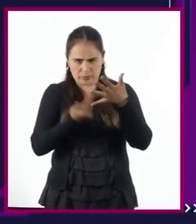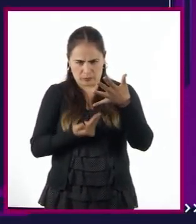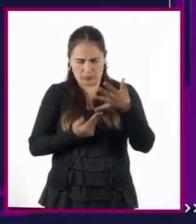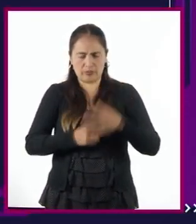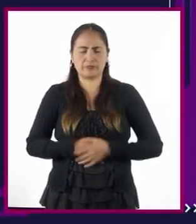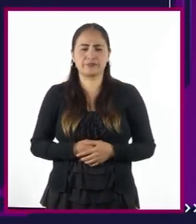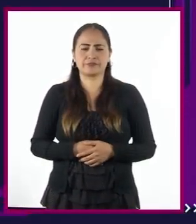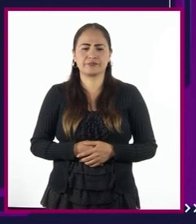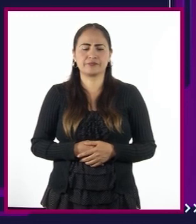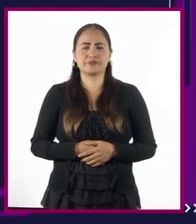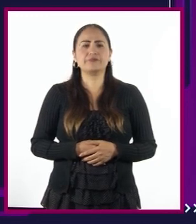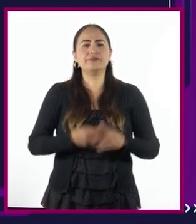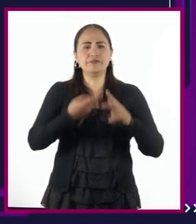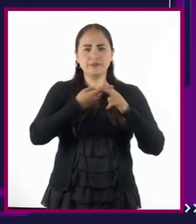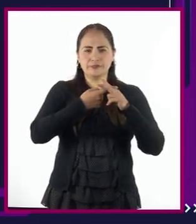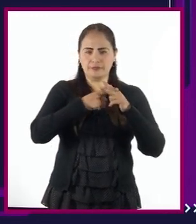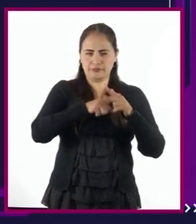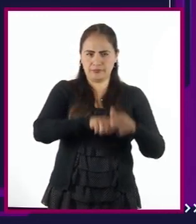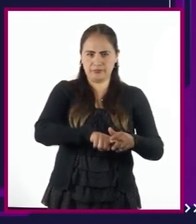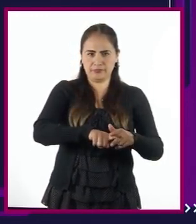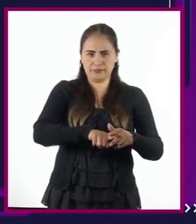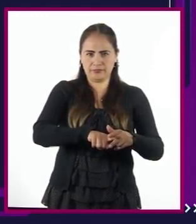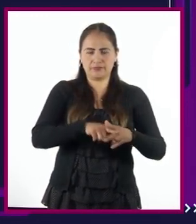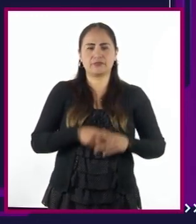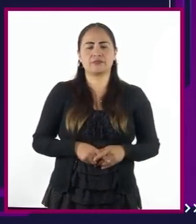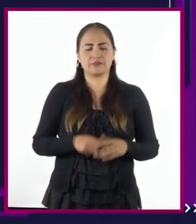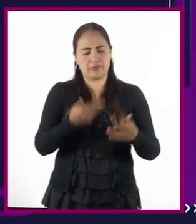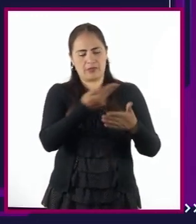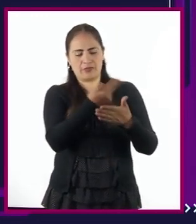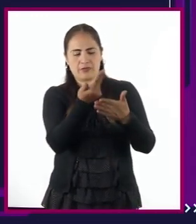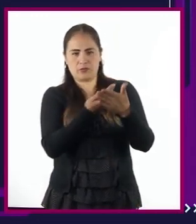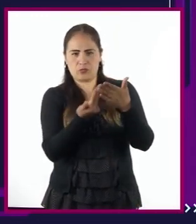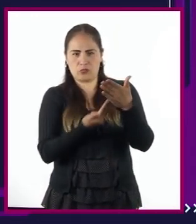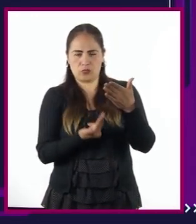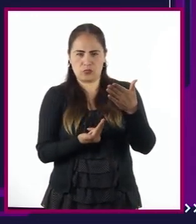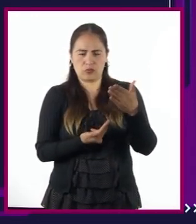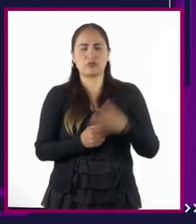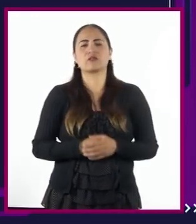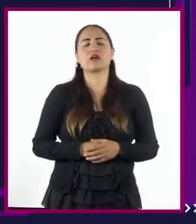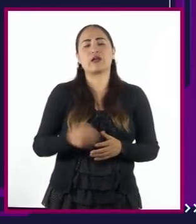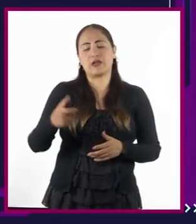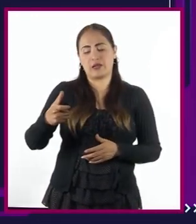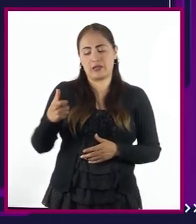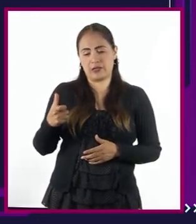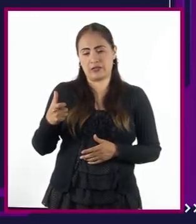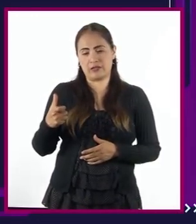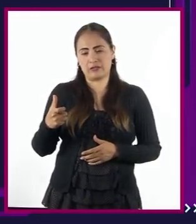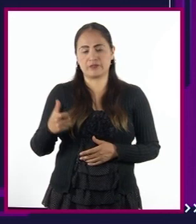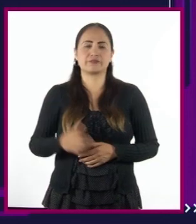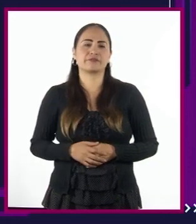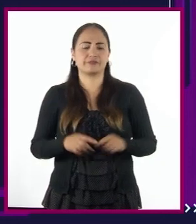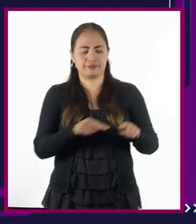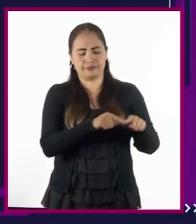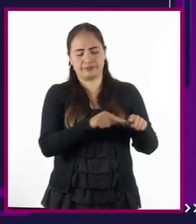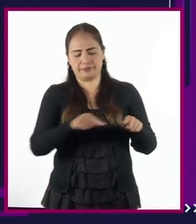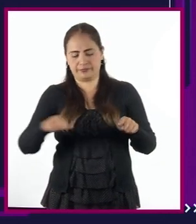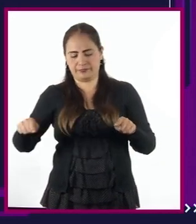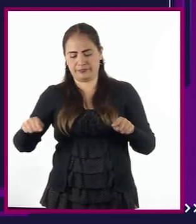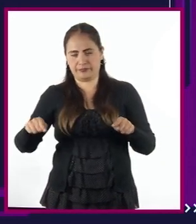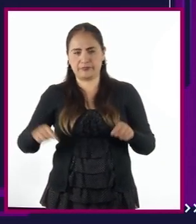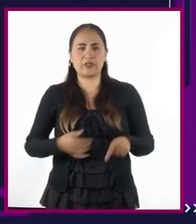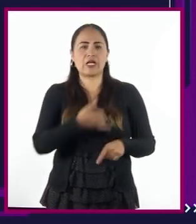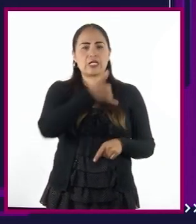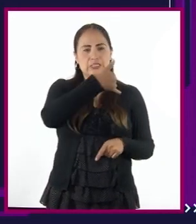Para iniciar la construcción de la gráfica, se trazan los ejes de las abscisas y de